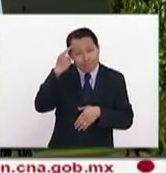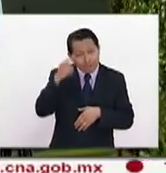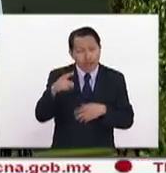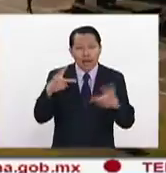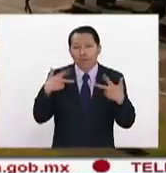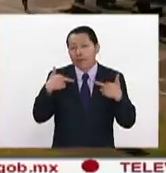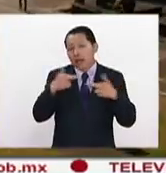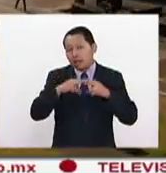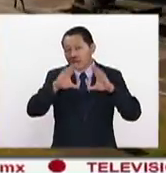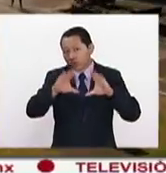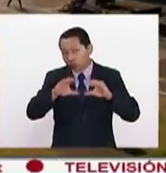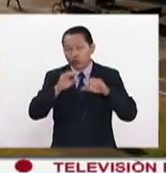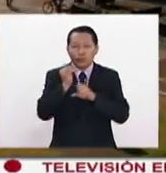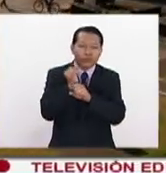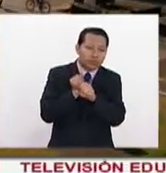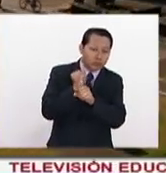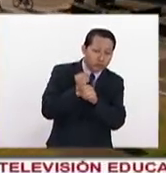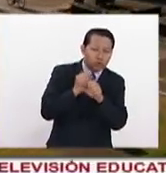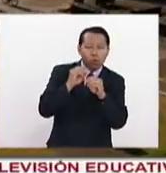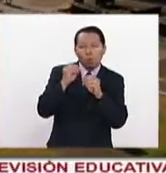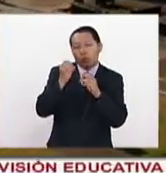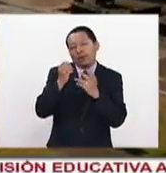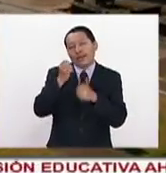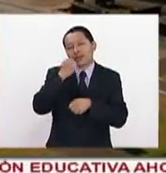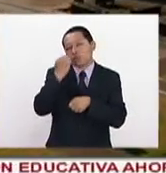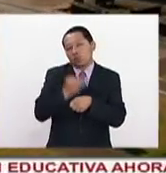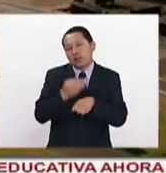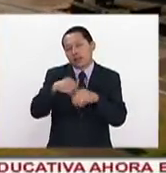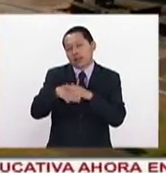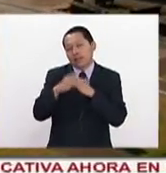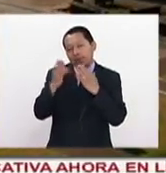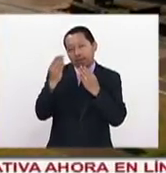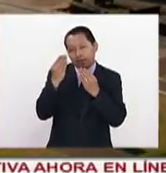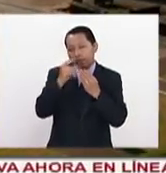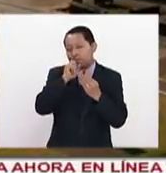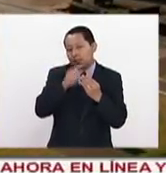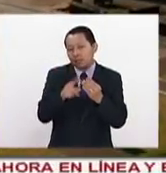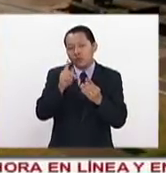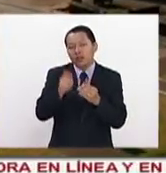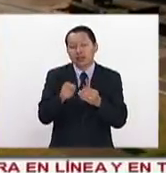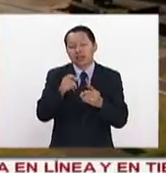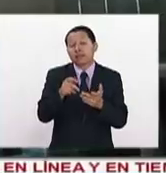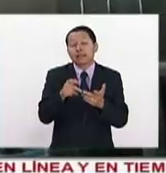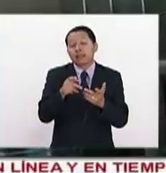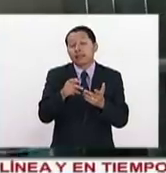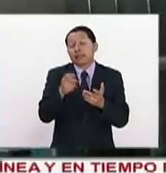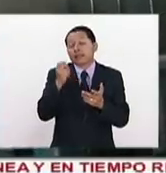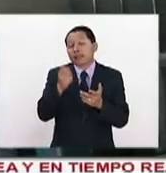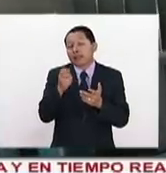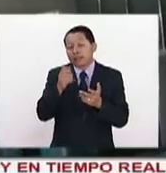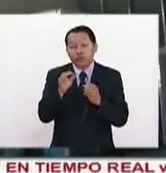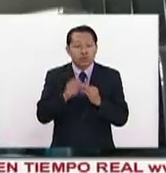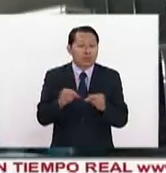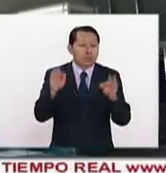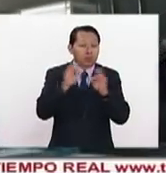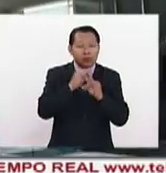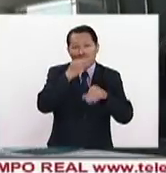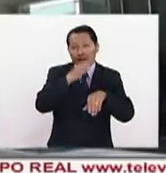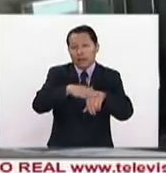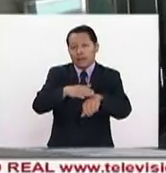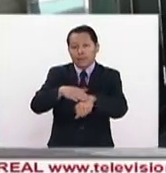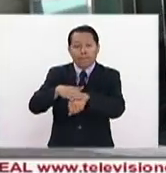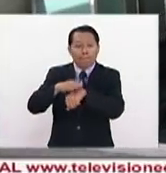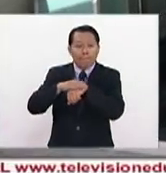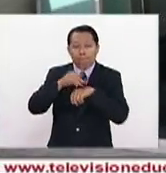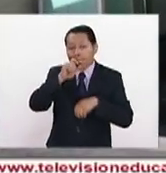docencia, investigación o a tomar clases, de tal forma, Pati, que esto es una muy importante llamada de